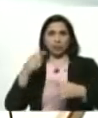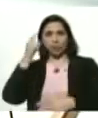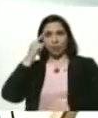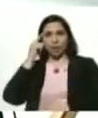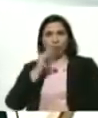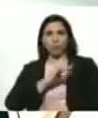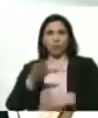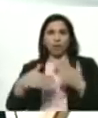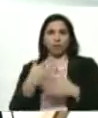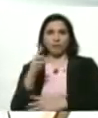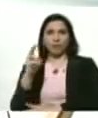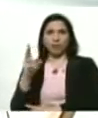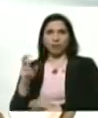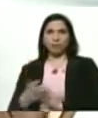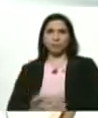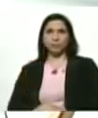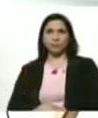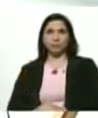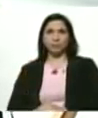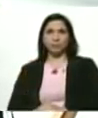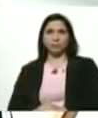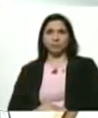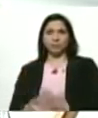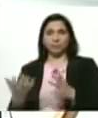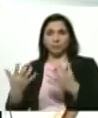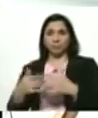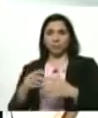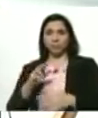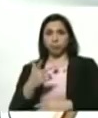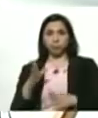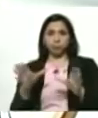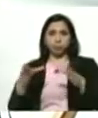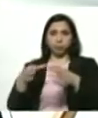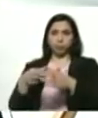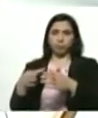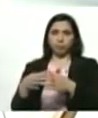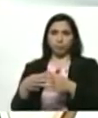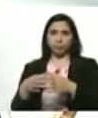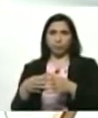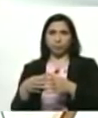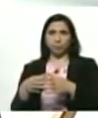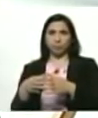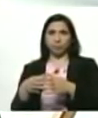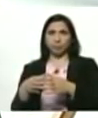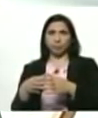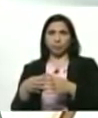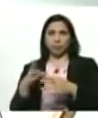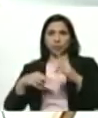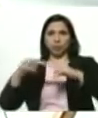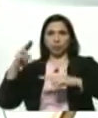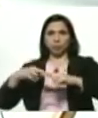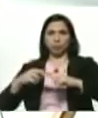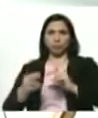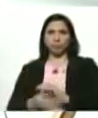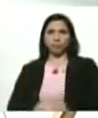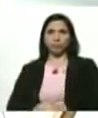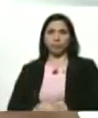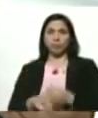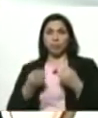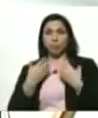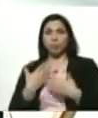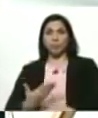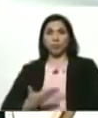lunes a viernes el sector el tercer sector tal como usted lo había anunciado en el sector de la construcción muy